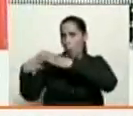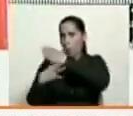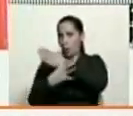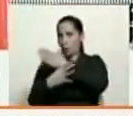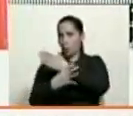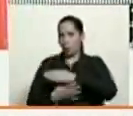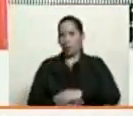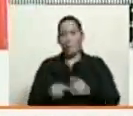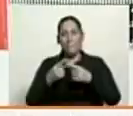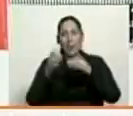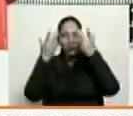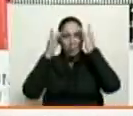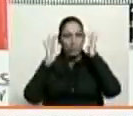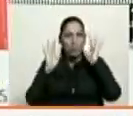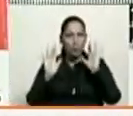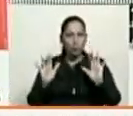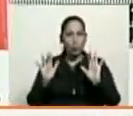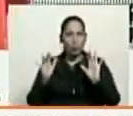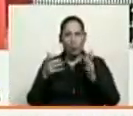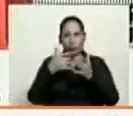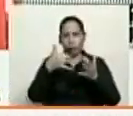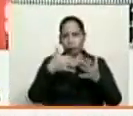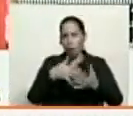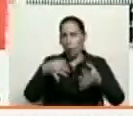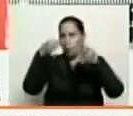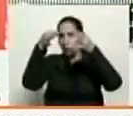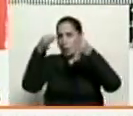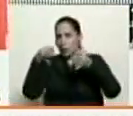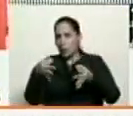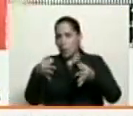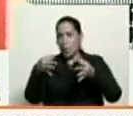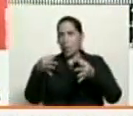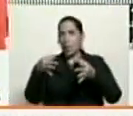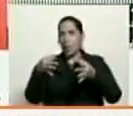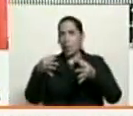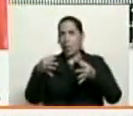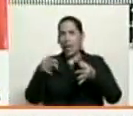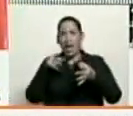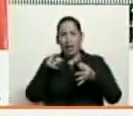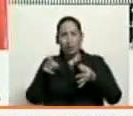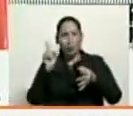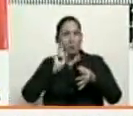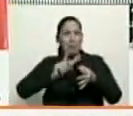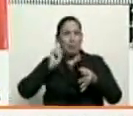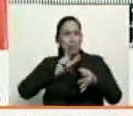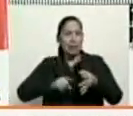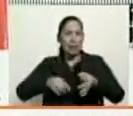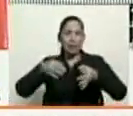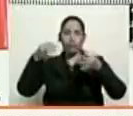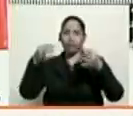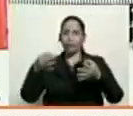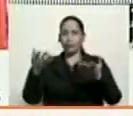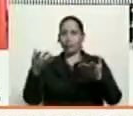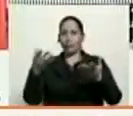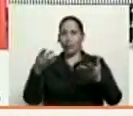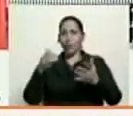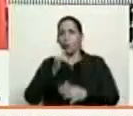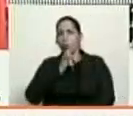Pero se presume, según fuentes extraoficiales, palangrismo puro, noticias